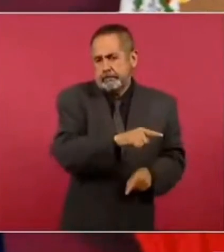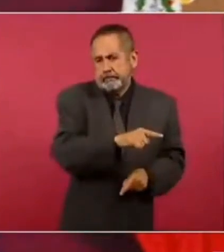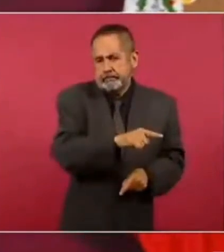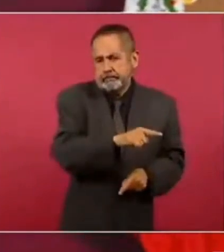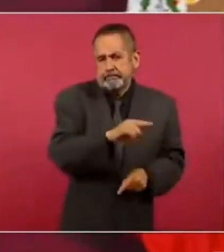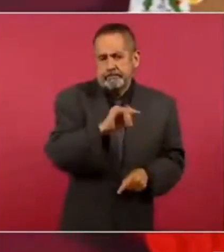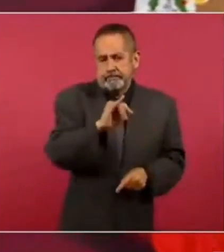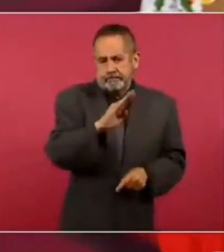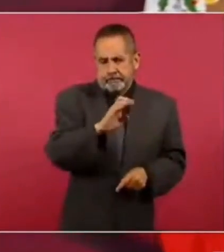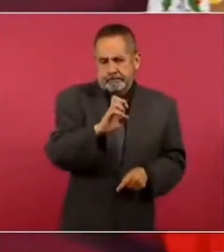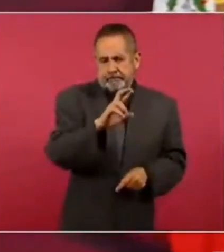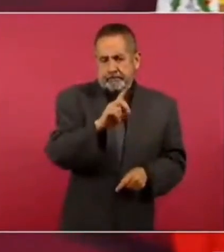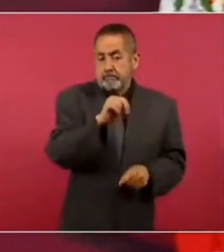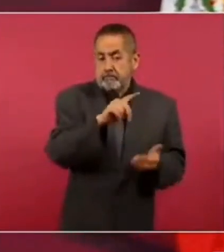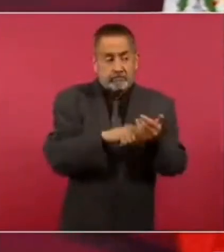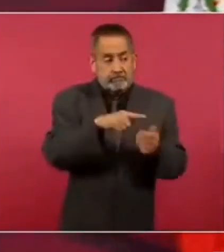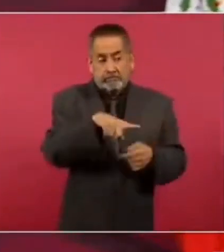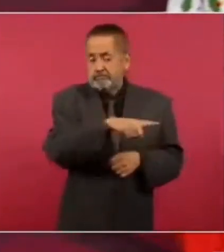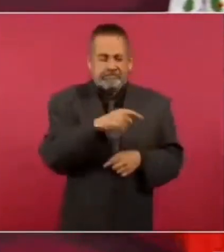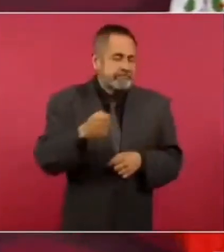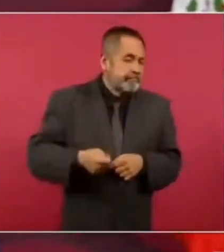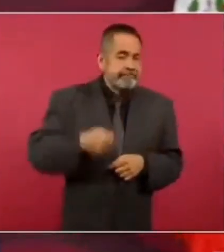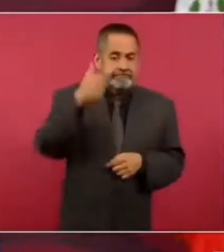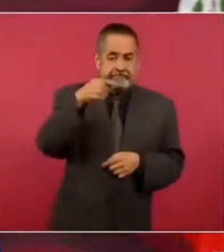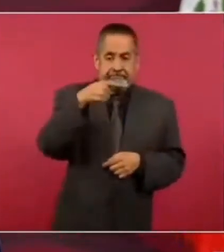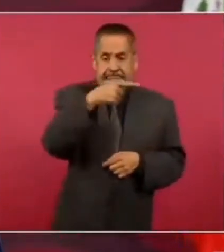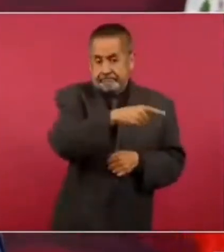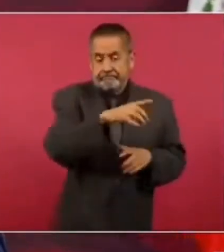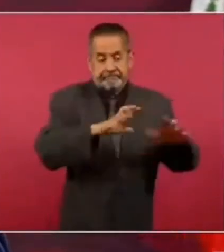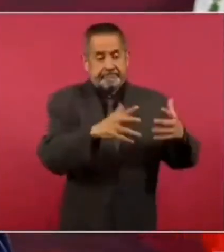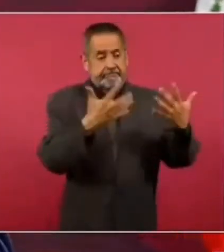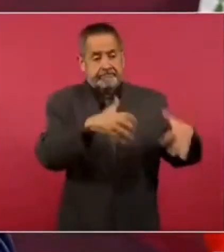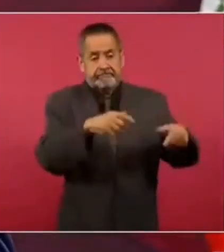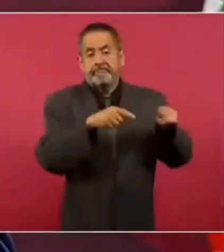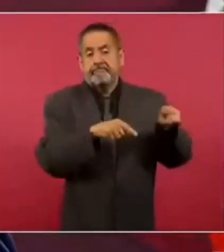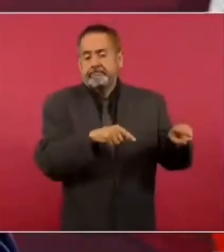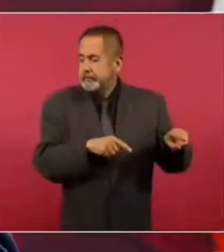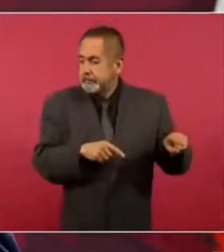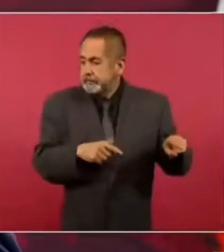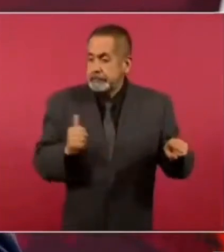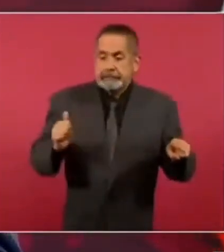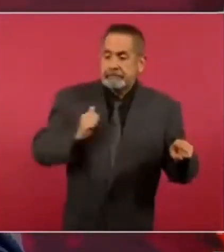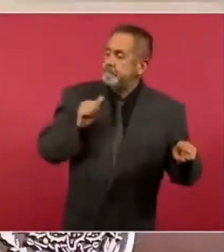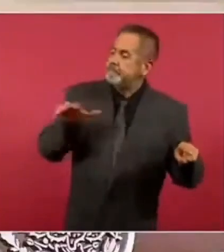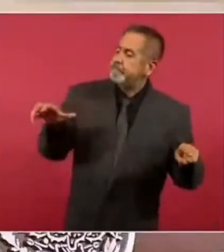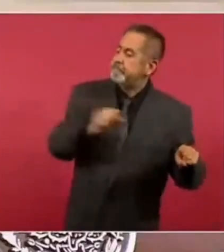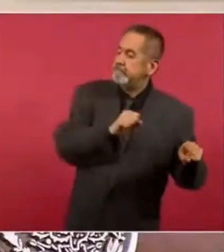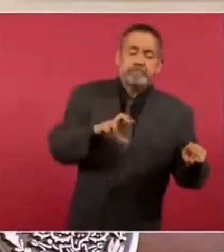Es de las primeras empresas que